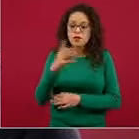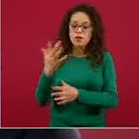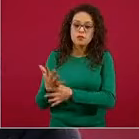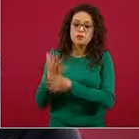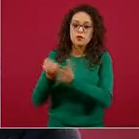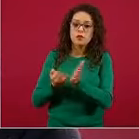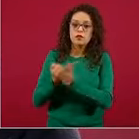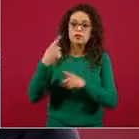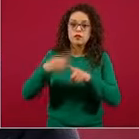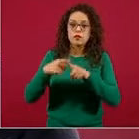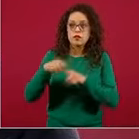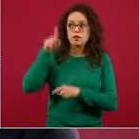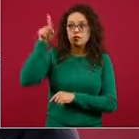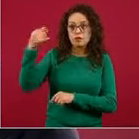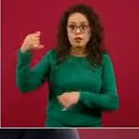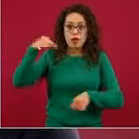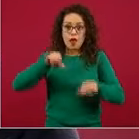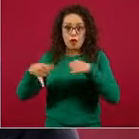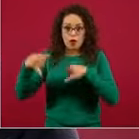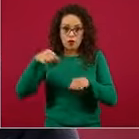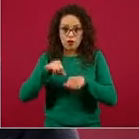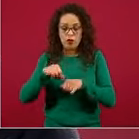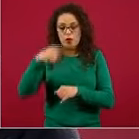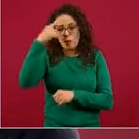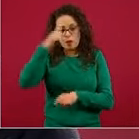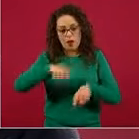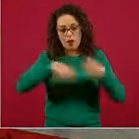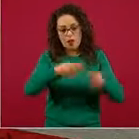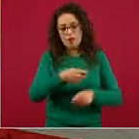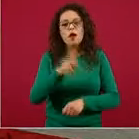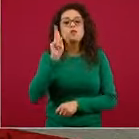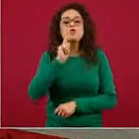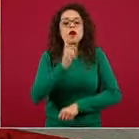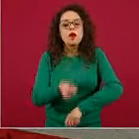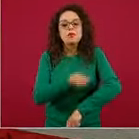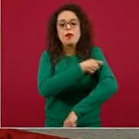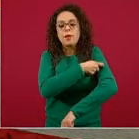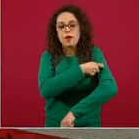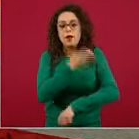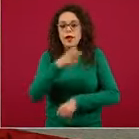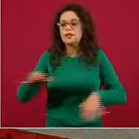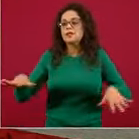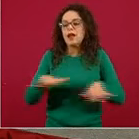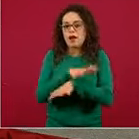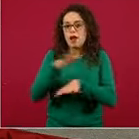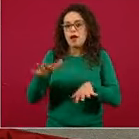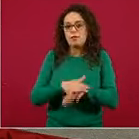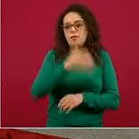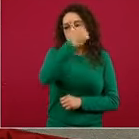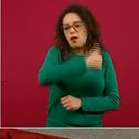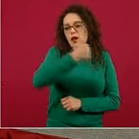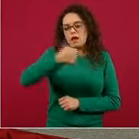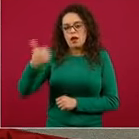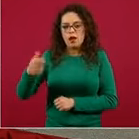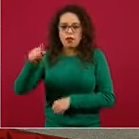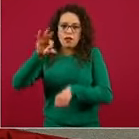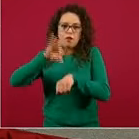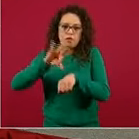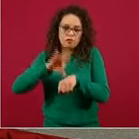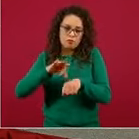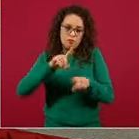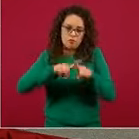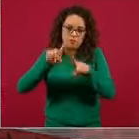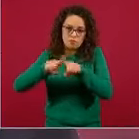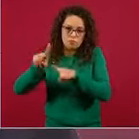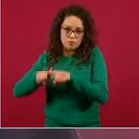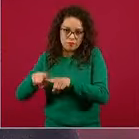probar la vacuna, y esto lógicamente cambia de farmacéutica a farmacéutica. Algunos prueban solamente o